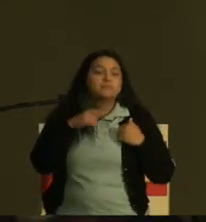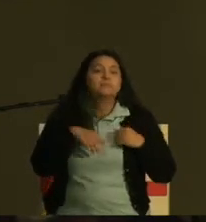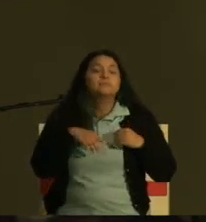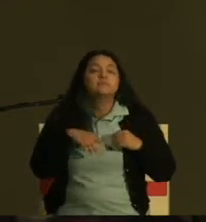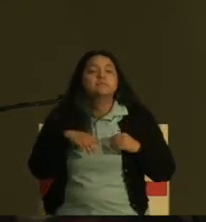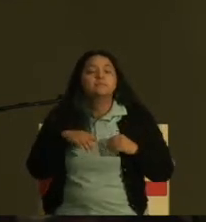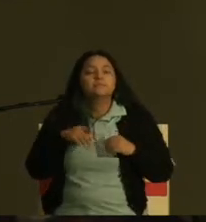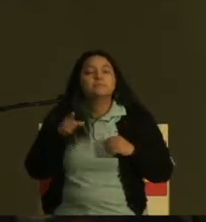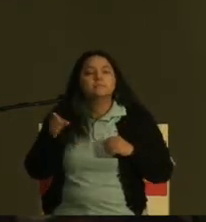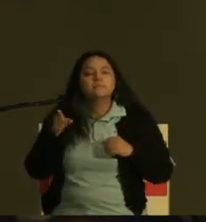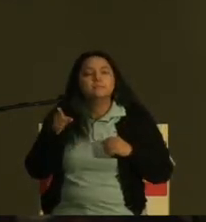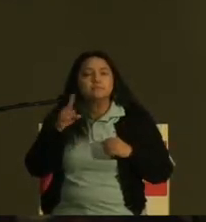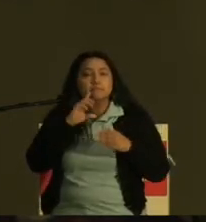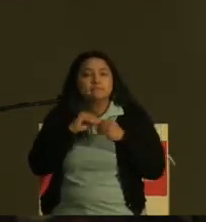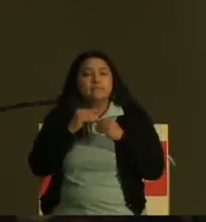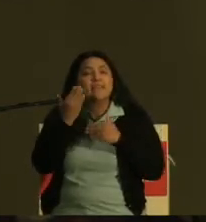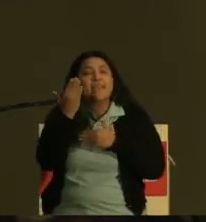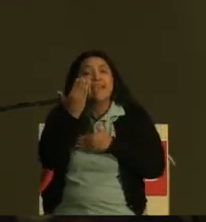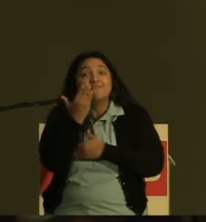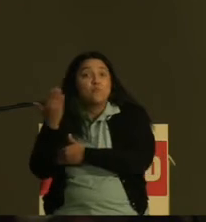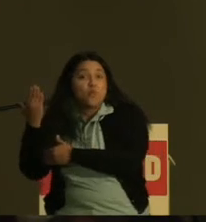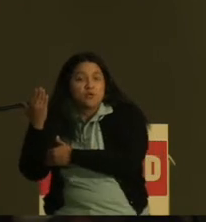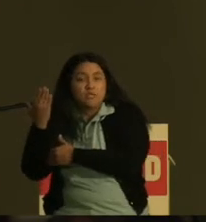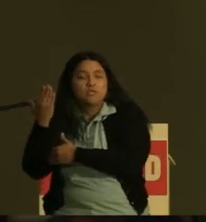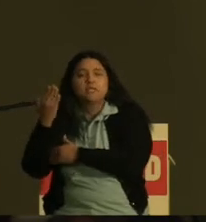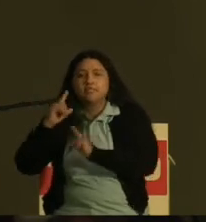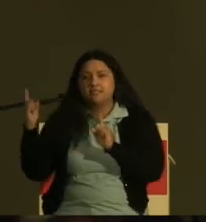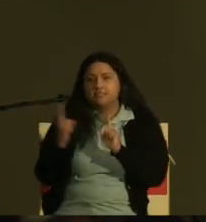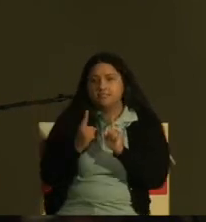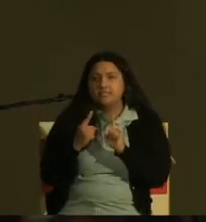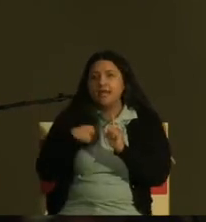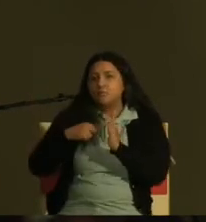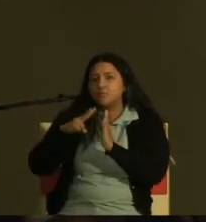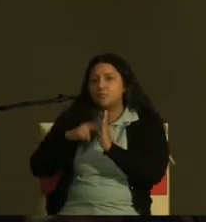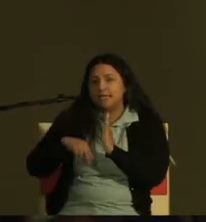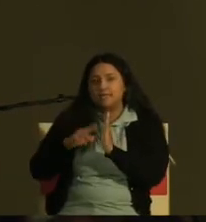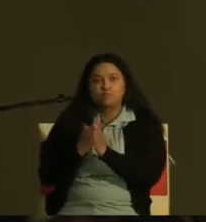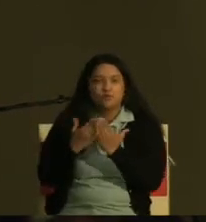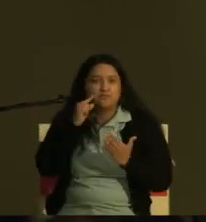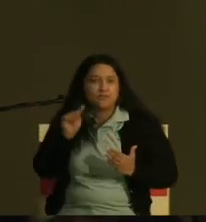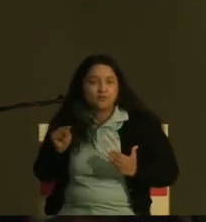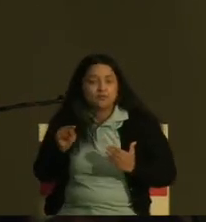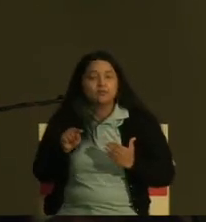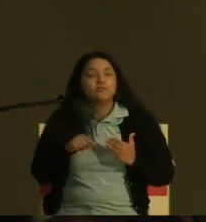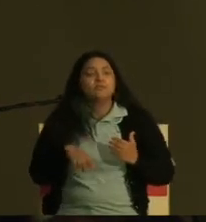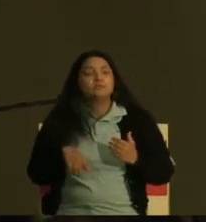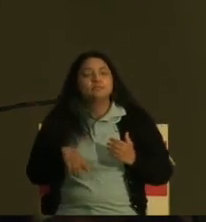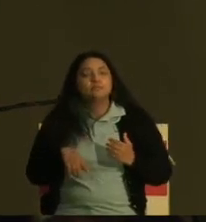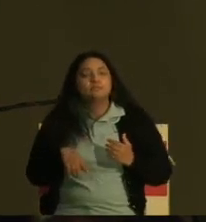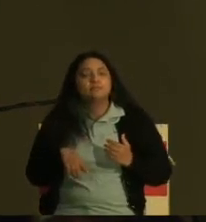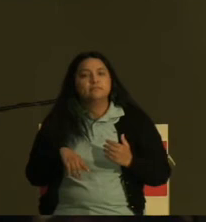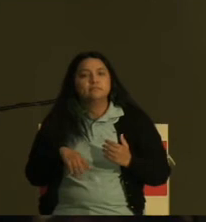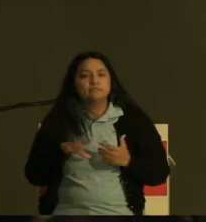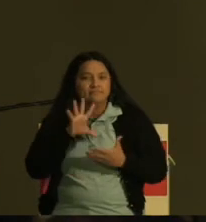que todas las mañanas venía a que yo le leyera un libro incluyente, porque son